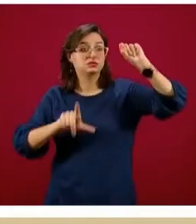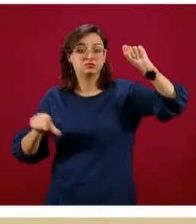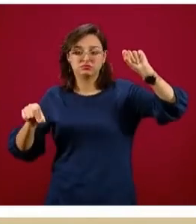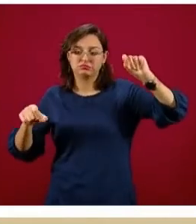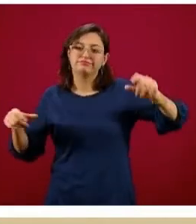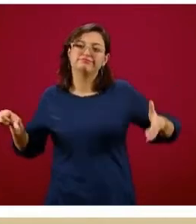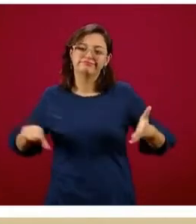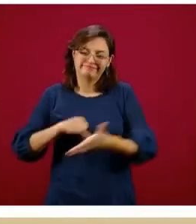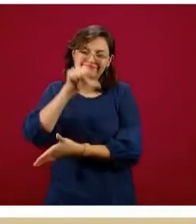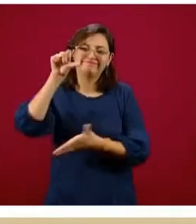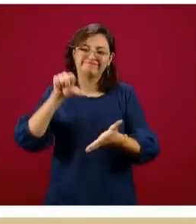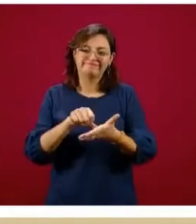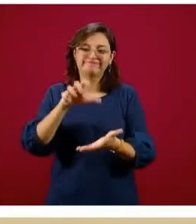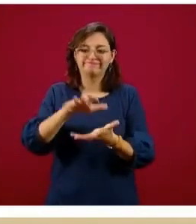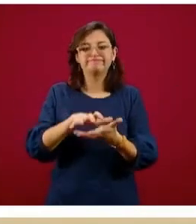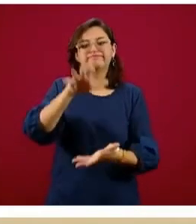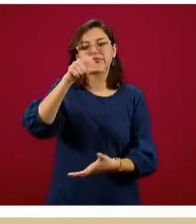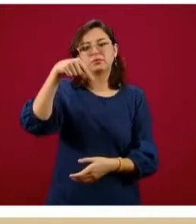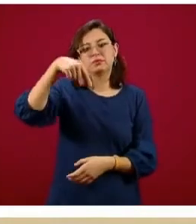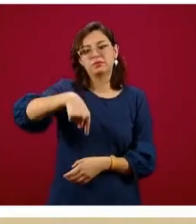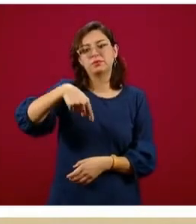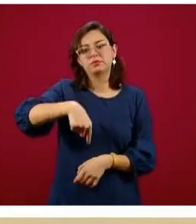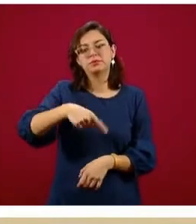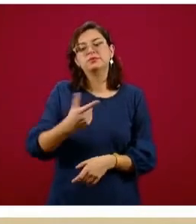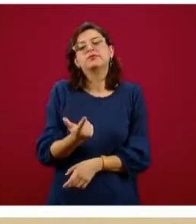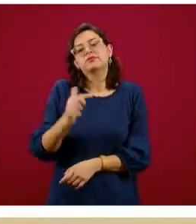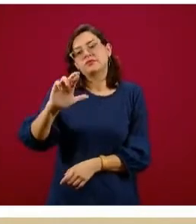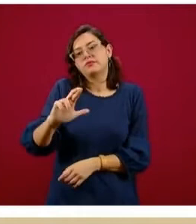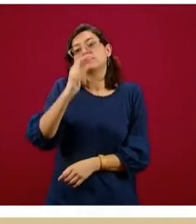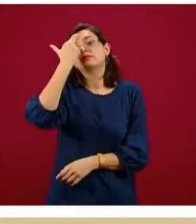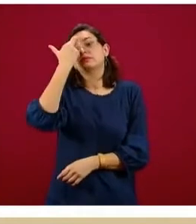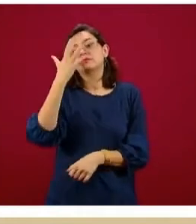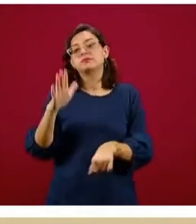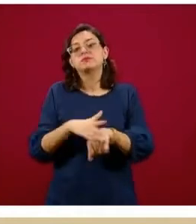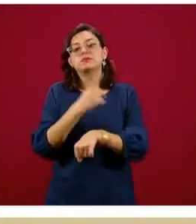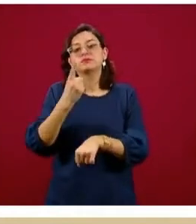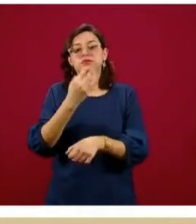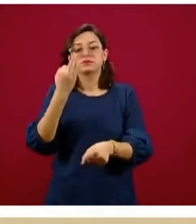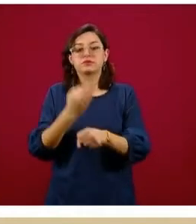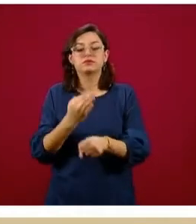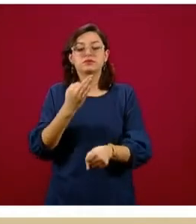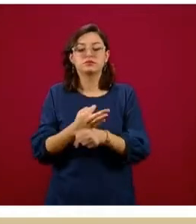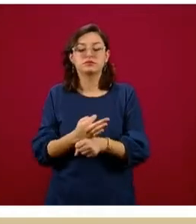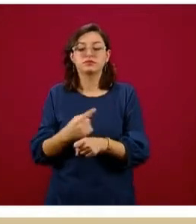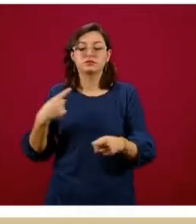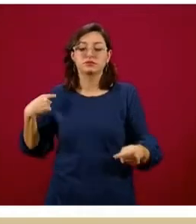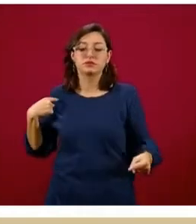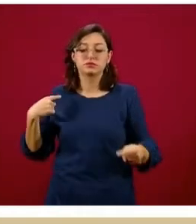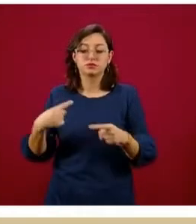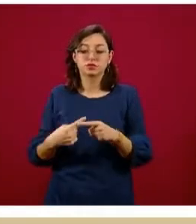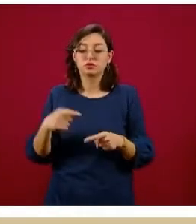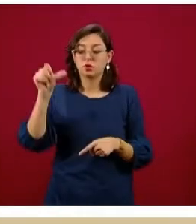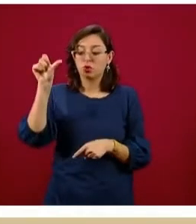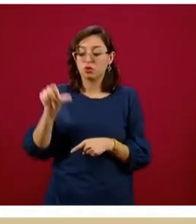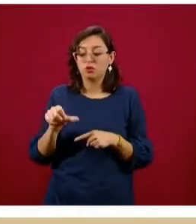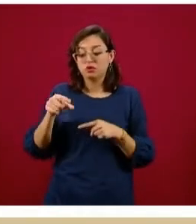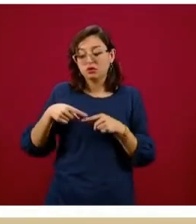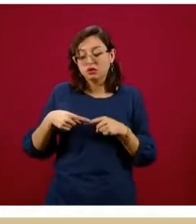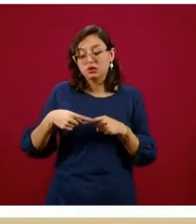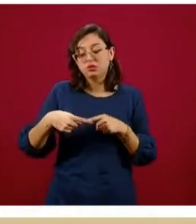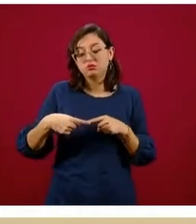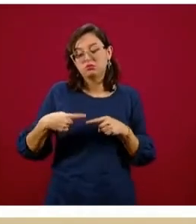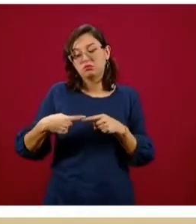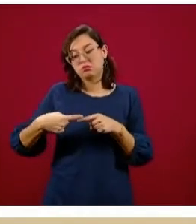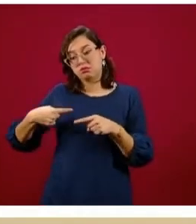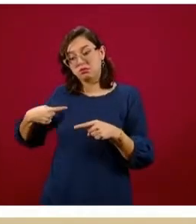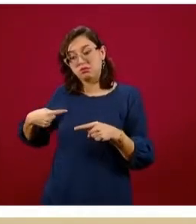aquí, y esto es acorde precisamente a, si ustedes recuerdan, estamos el día de hoy y lógicamente los días previos y